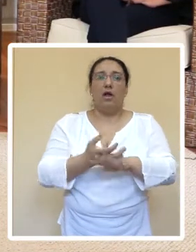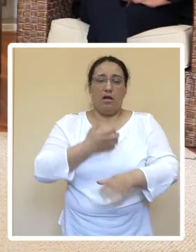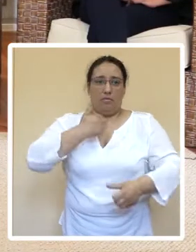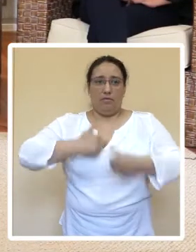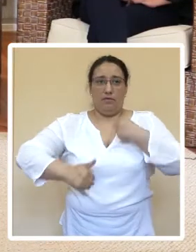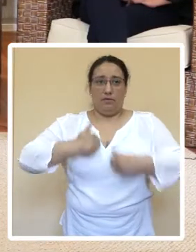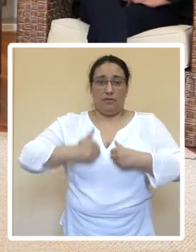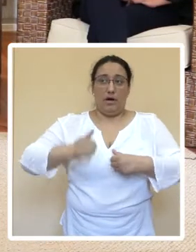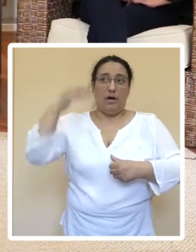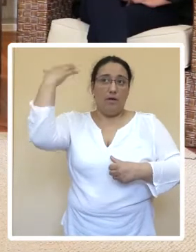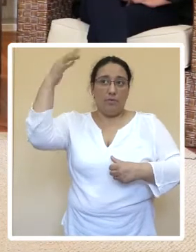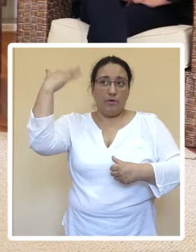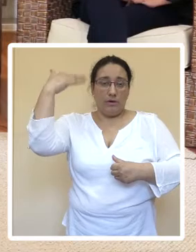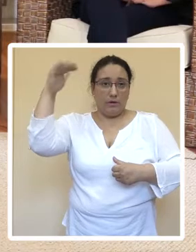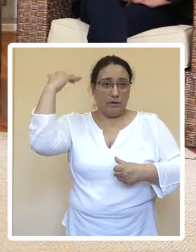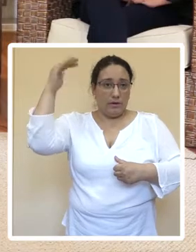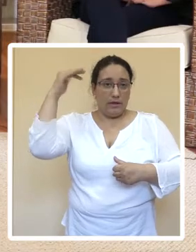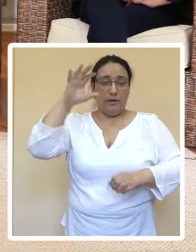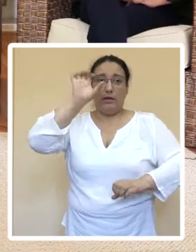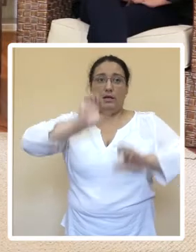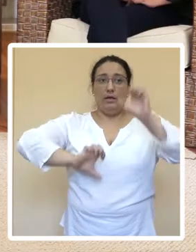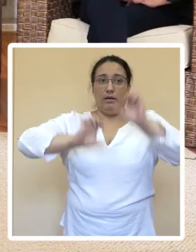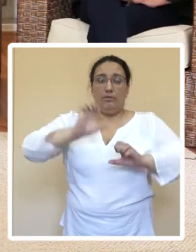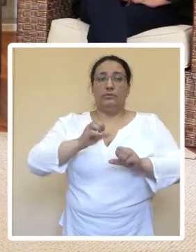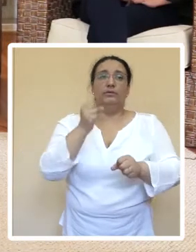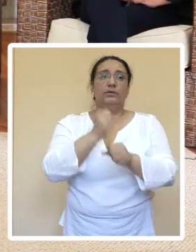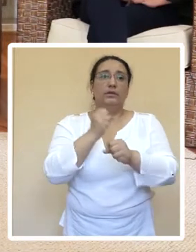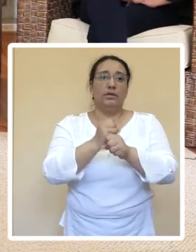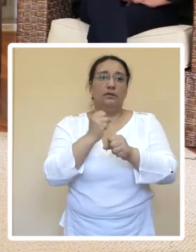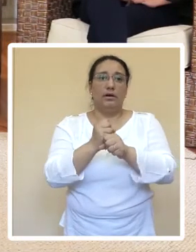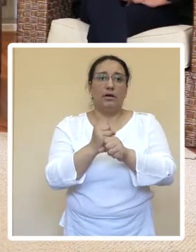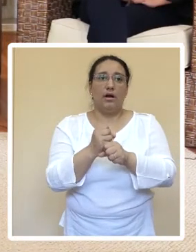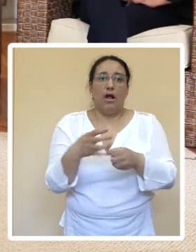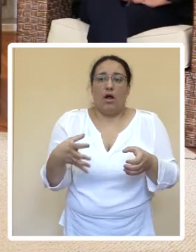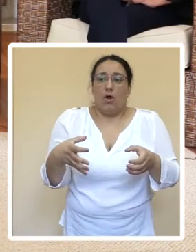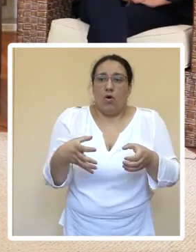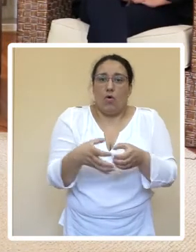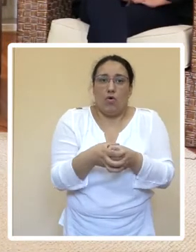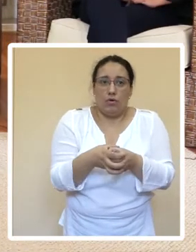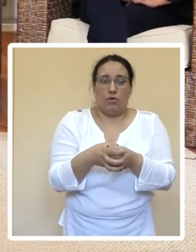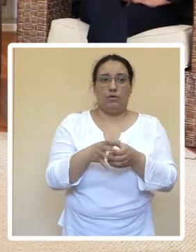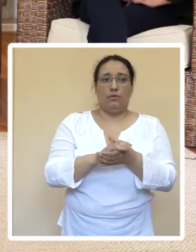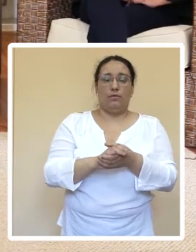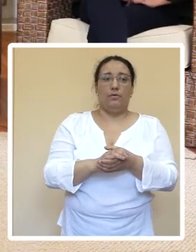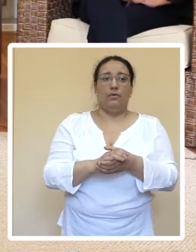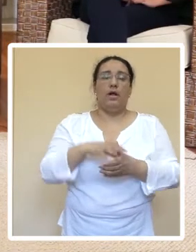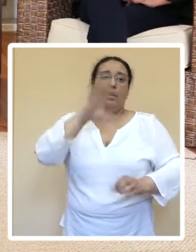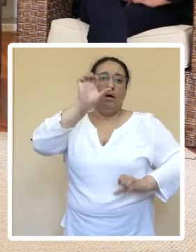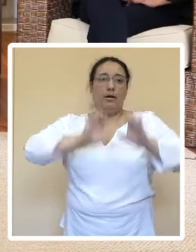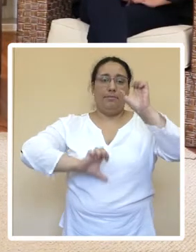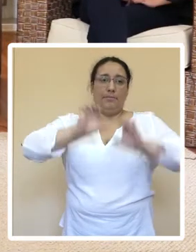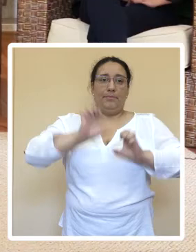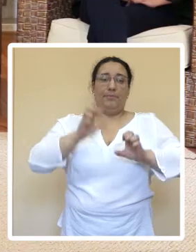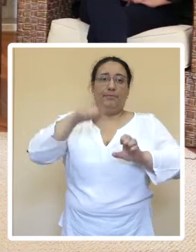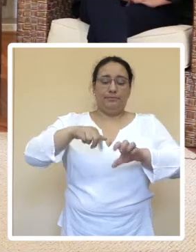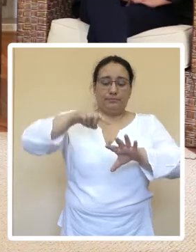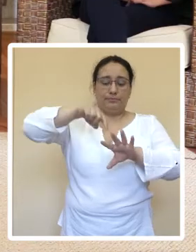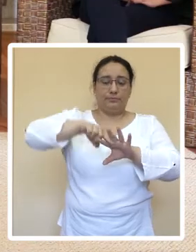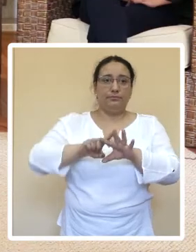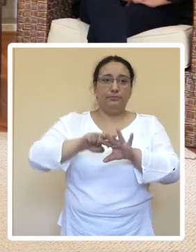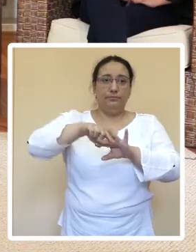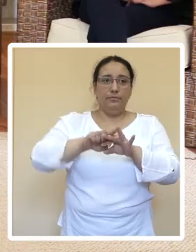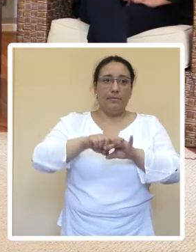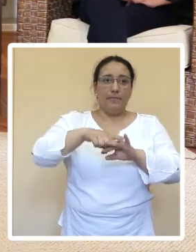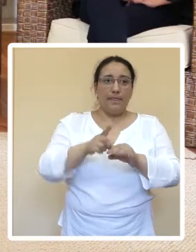se trabaja en conjunto, ¿ya? Las empresas acá en Chimbarongo, principalmente, han tenido buena